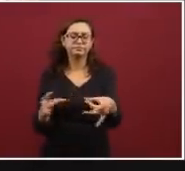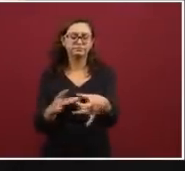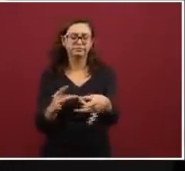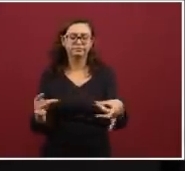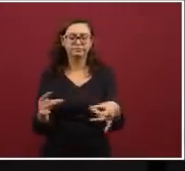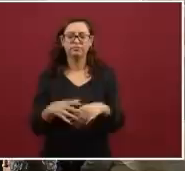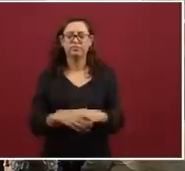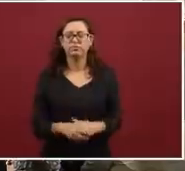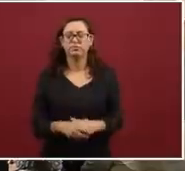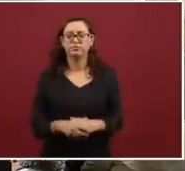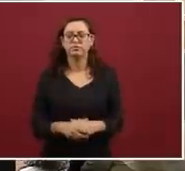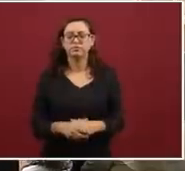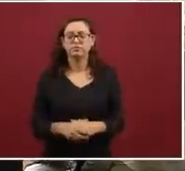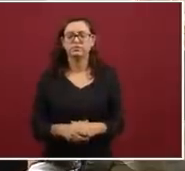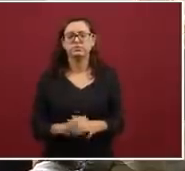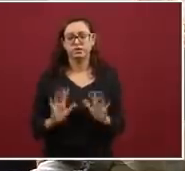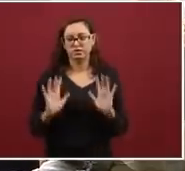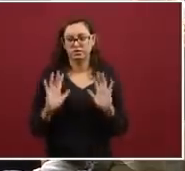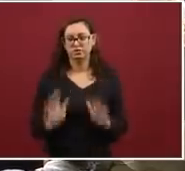abrimos ya.